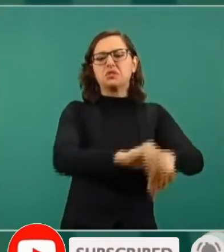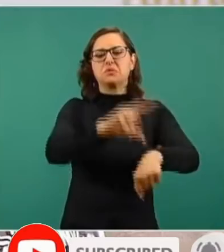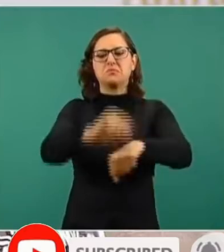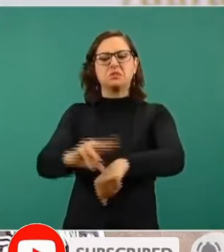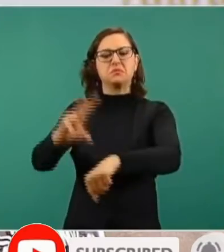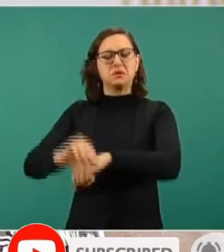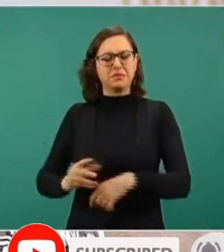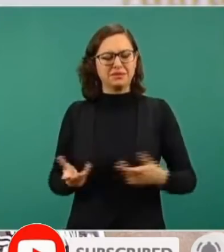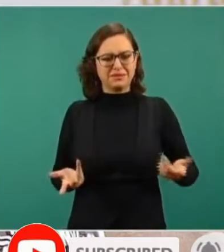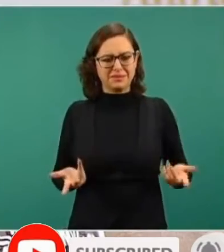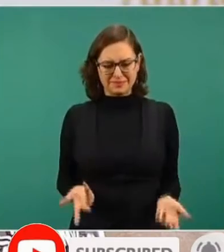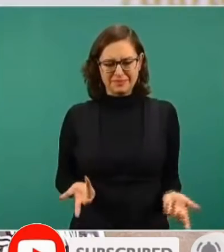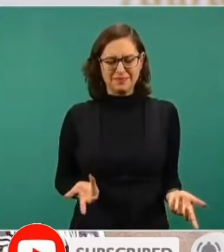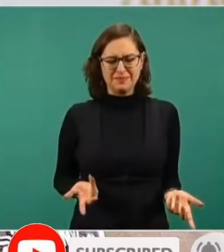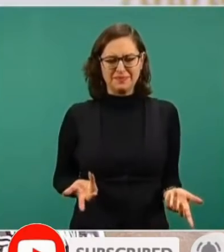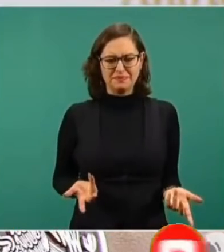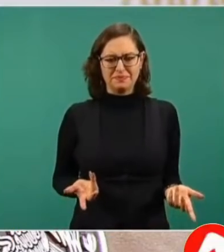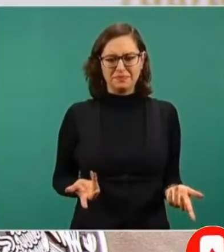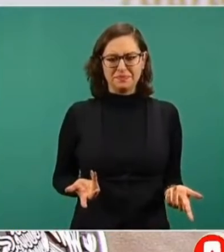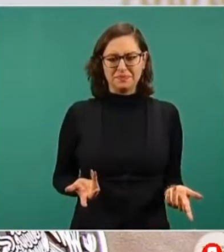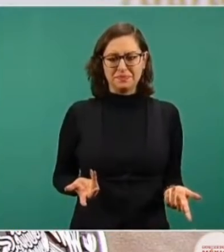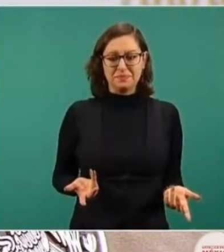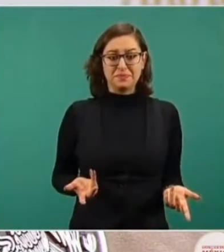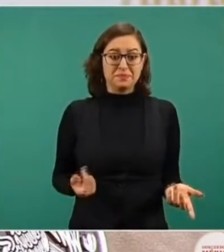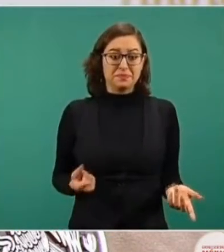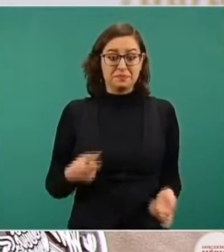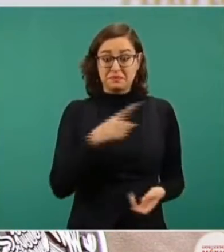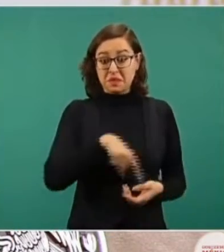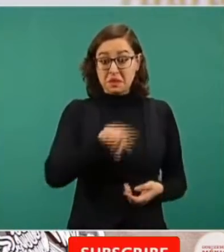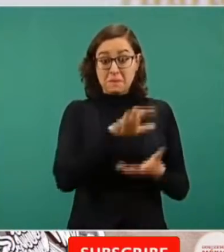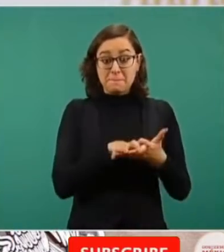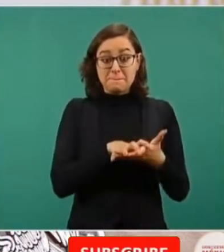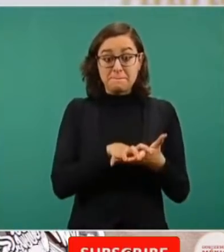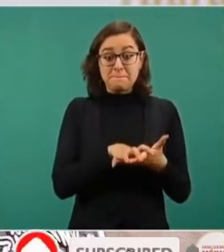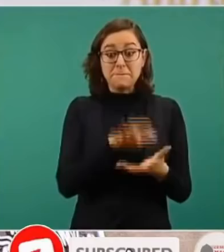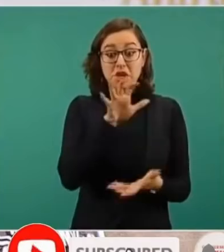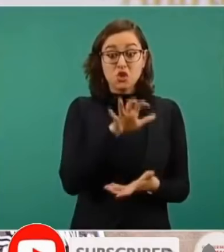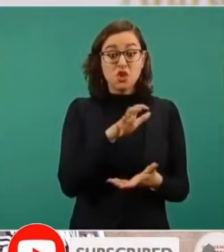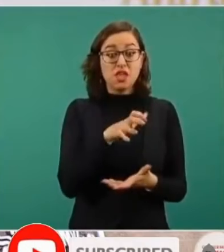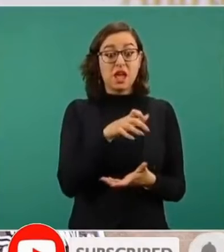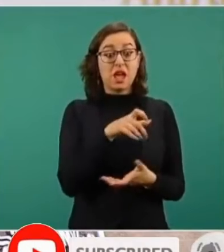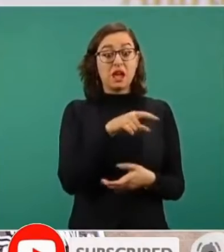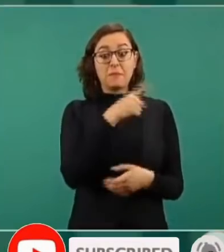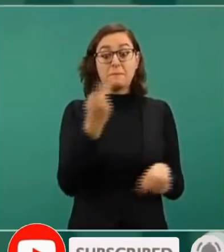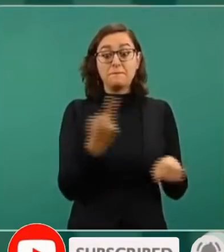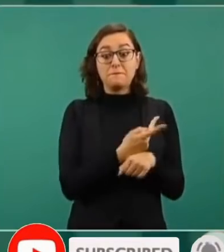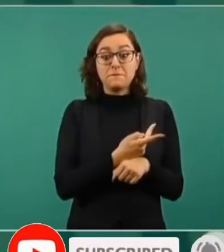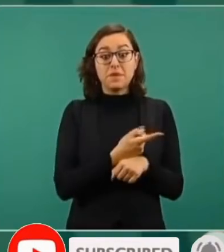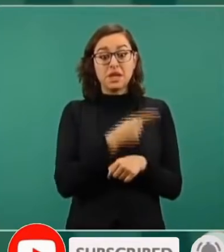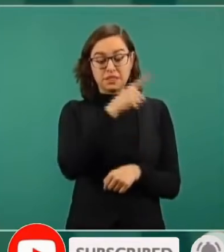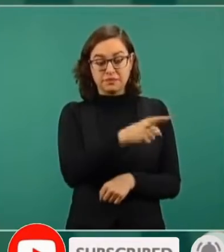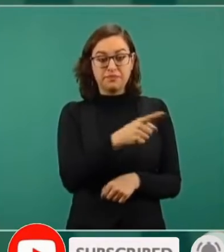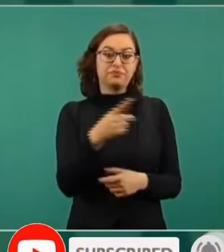Y ya son en su mayoría intermitentes, ¿verdad? Son eólicas y